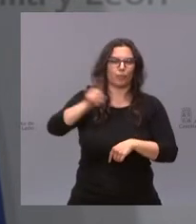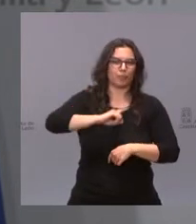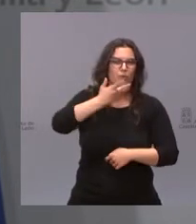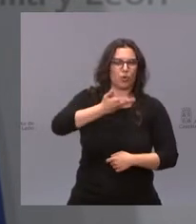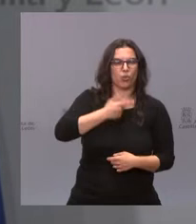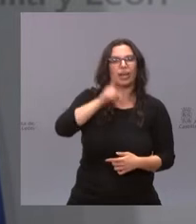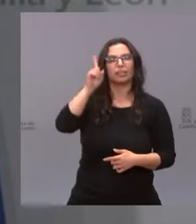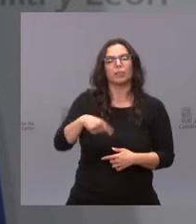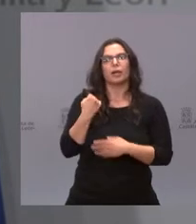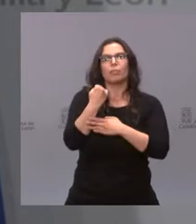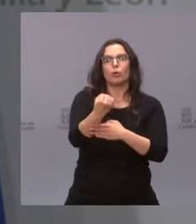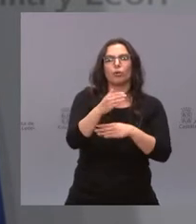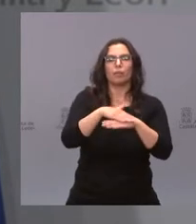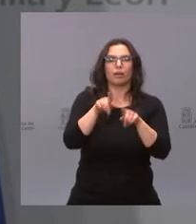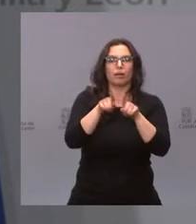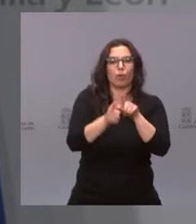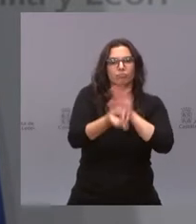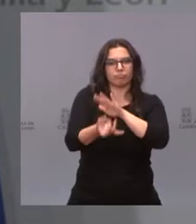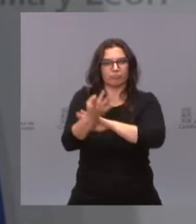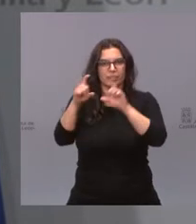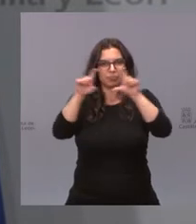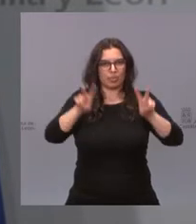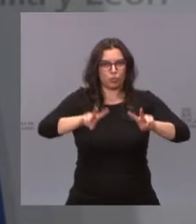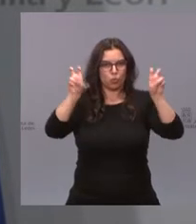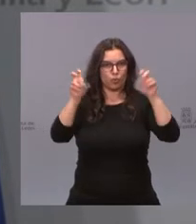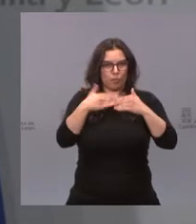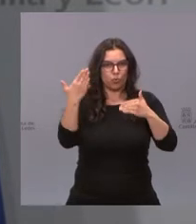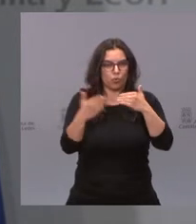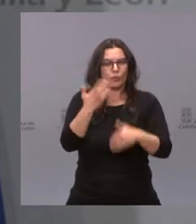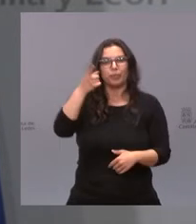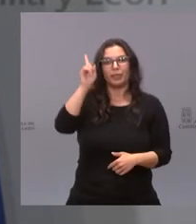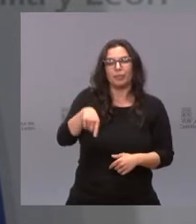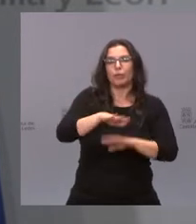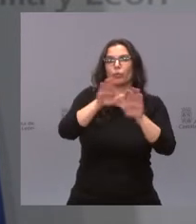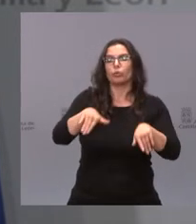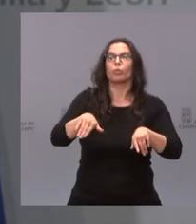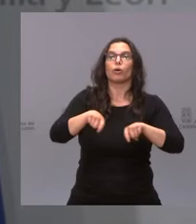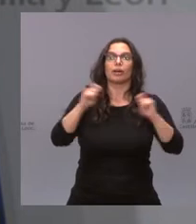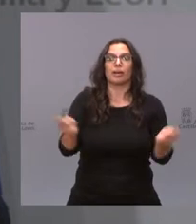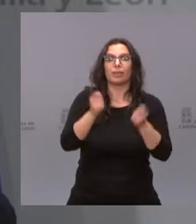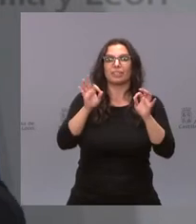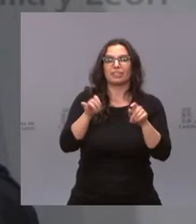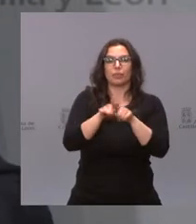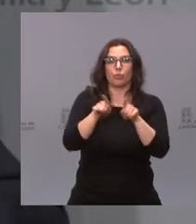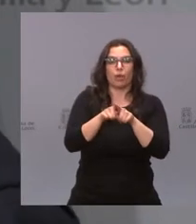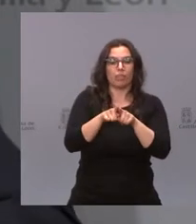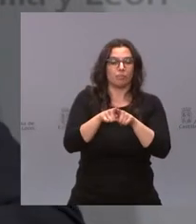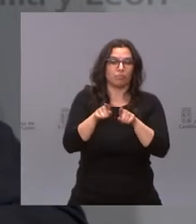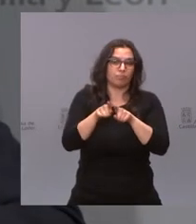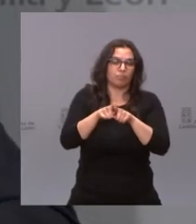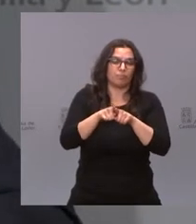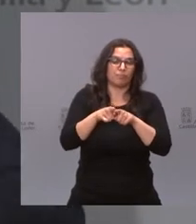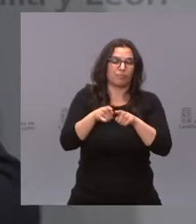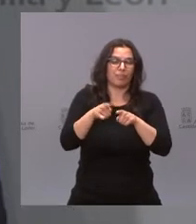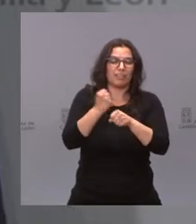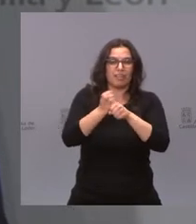la incubación y aceleración de startups y, por último, la campaña de financiación de necesidades de circulante. La